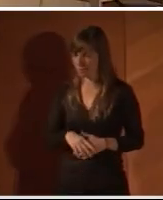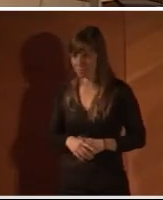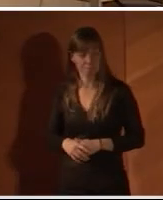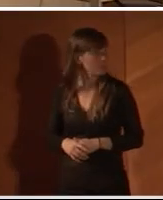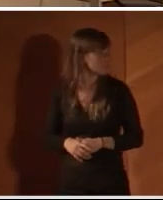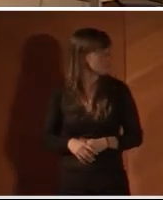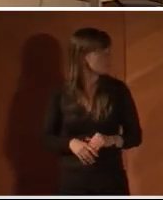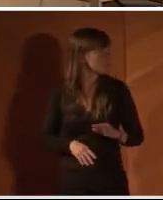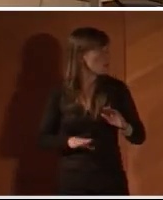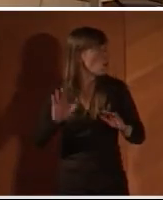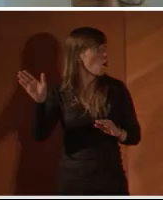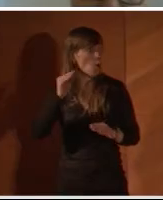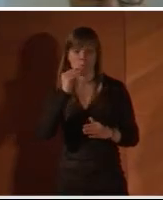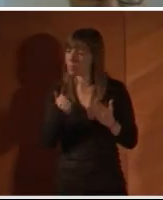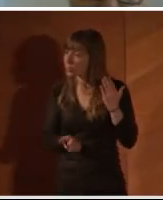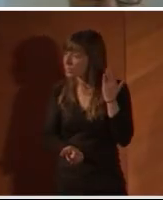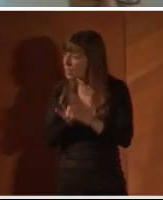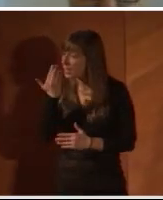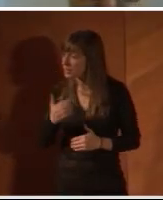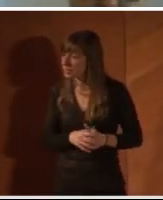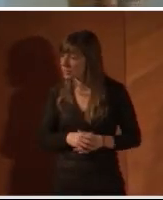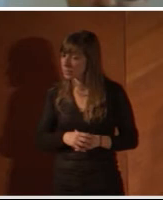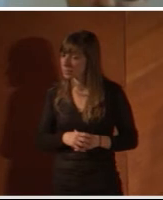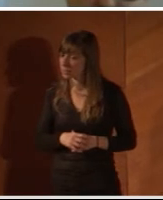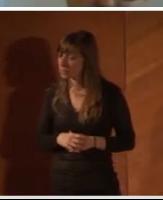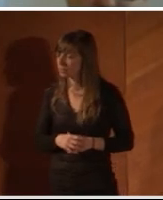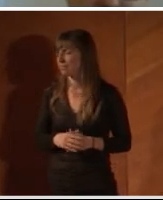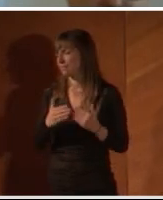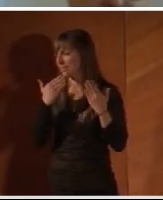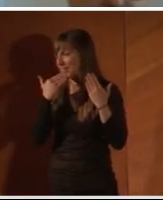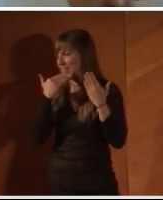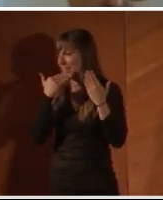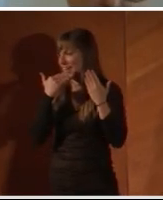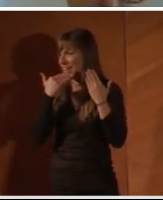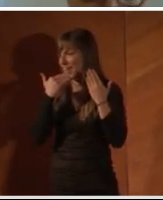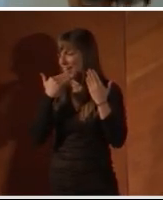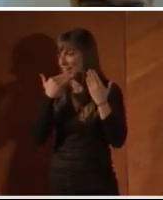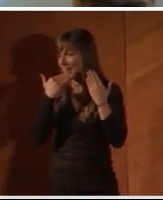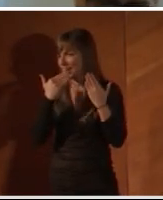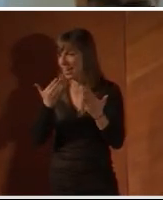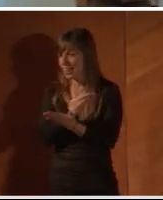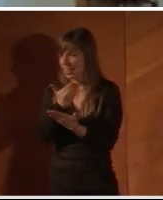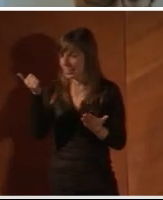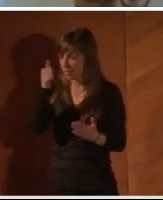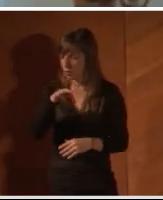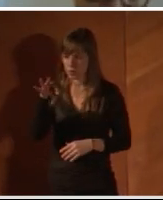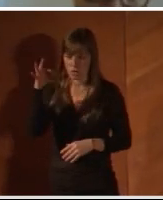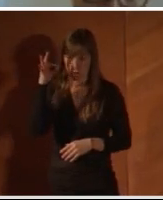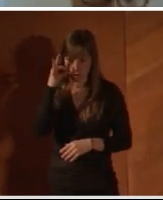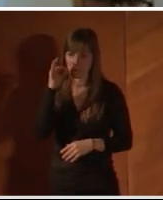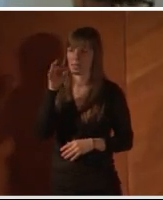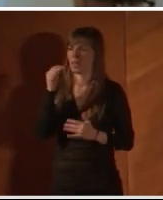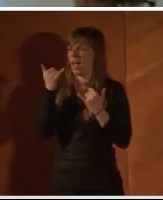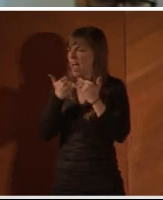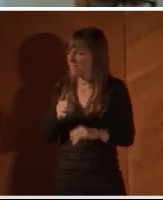Hola, buenos días. Buenos días. Muchísimas gracias a todos y a todas, a los organizadores del evento,